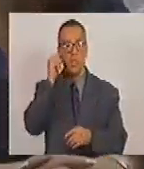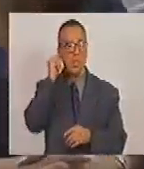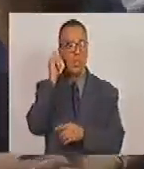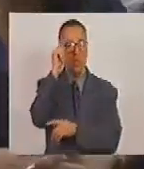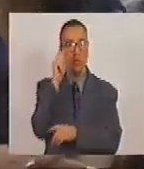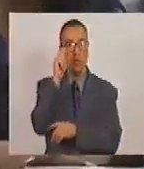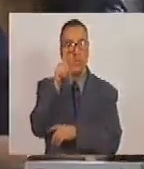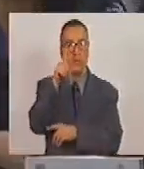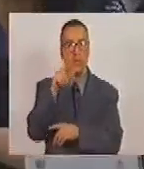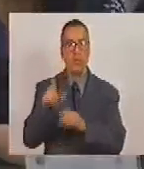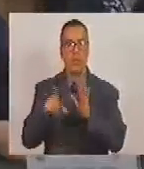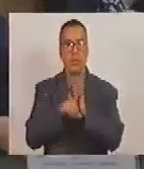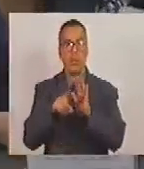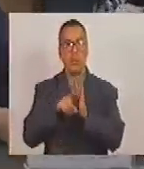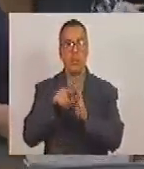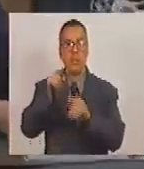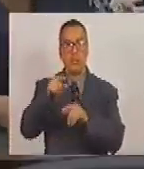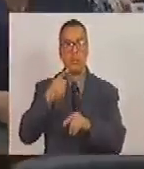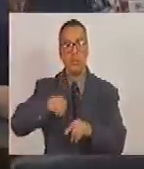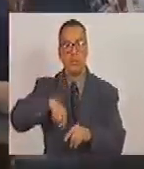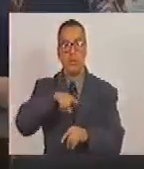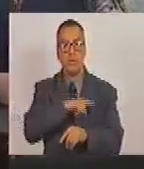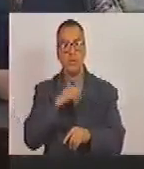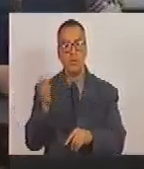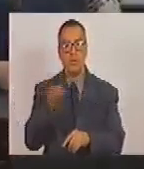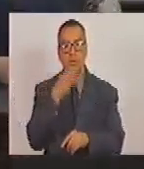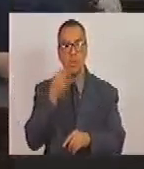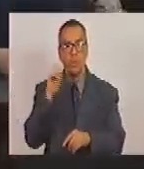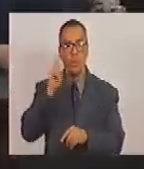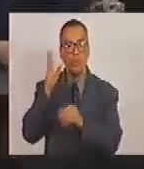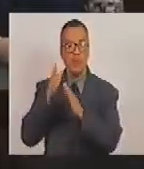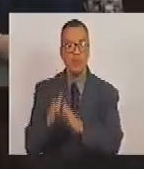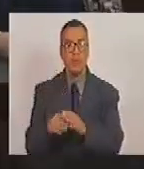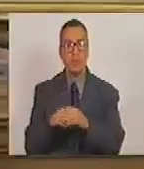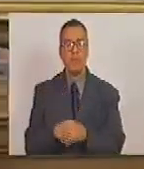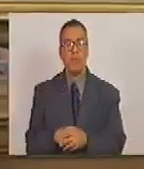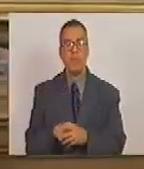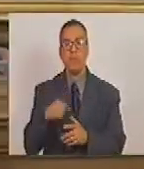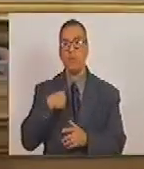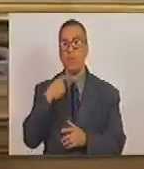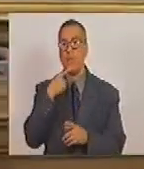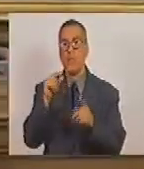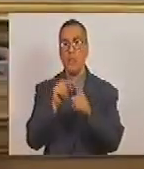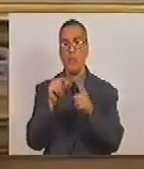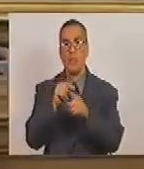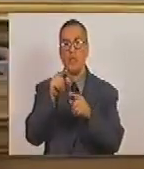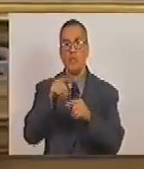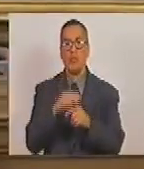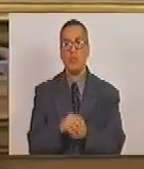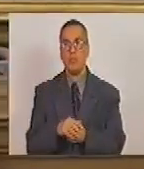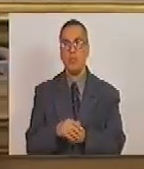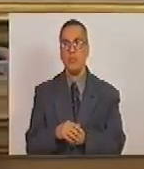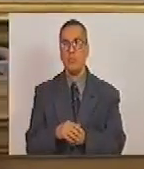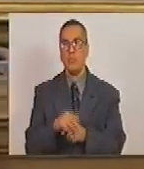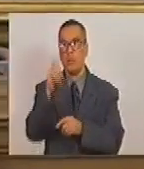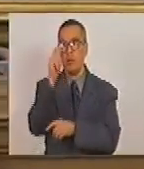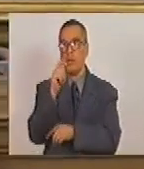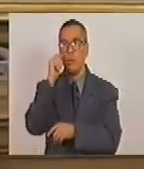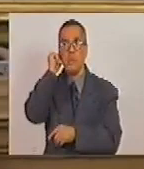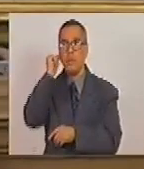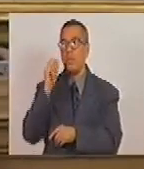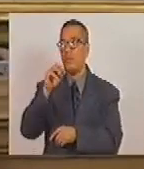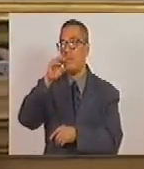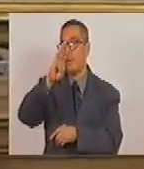al Consejo Legislativo de nuestra juventud venezolana. Voy a dejar en el derecho de palabra a la diputada